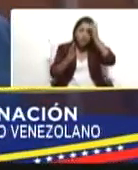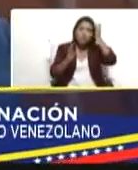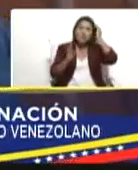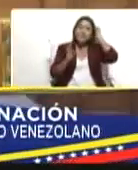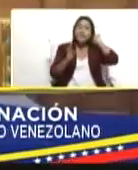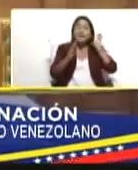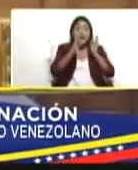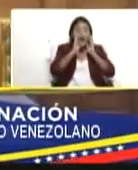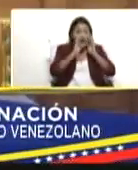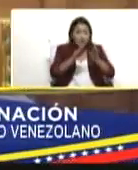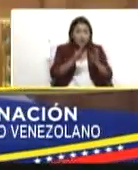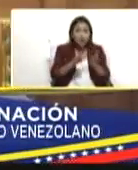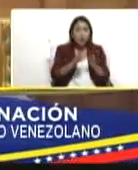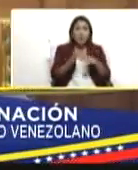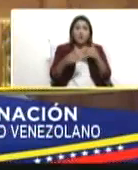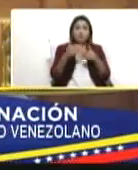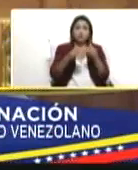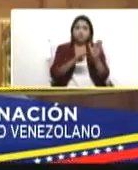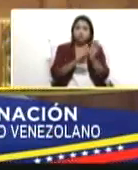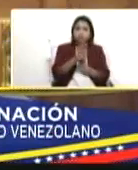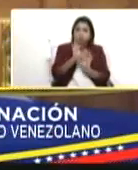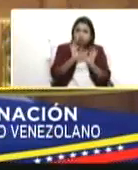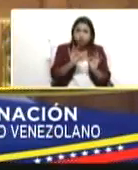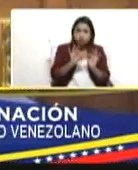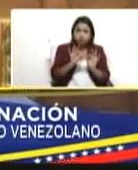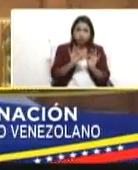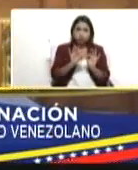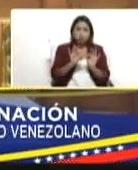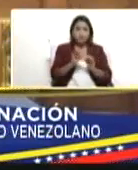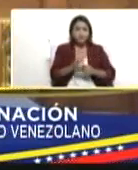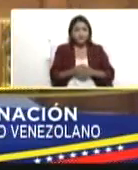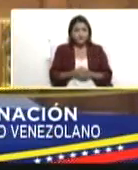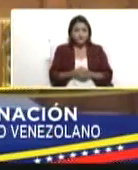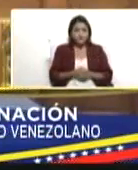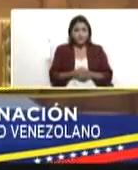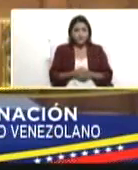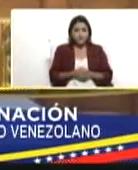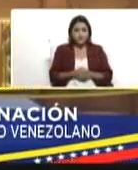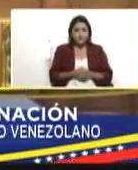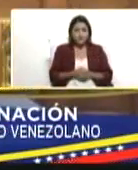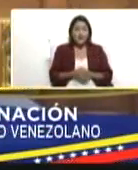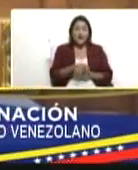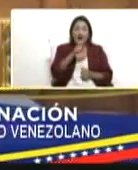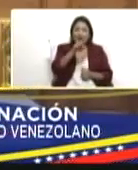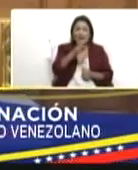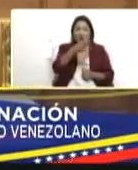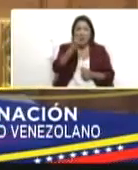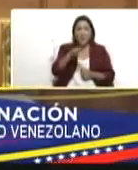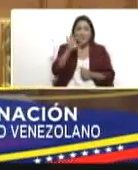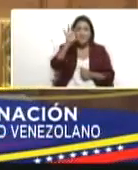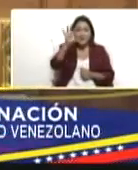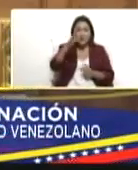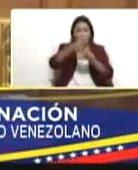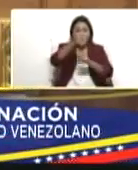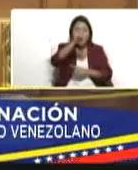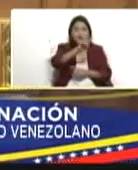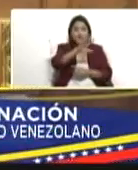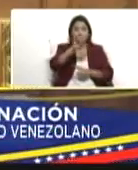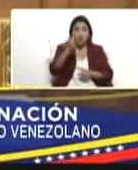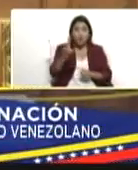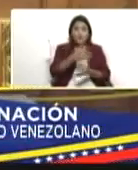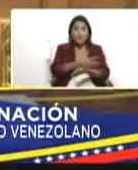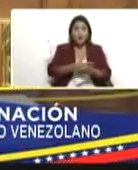y avanzando en el sistema patria alcanzamos los 21 millones de